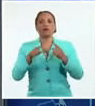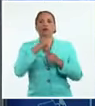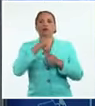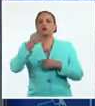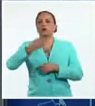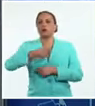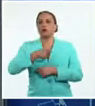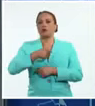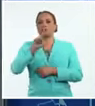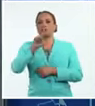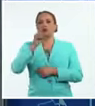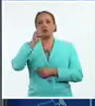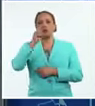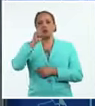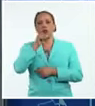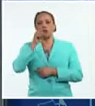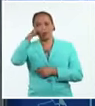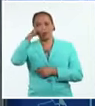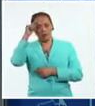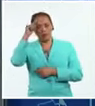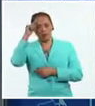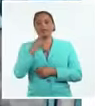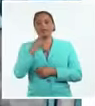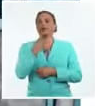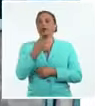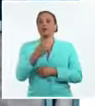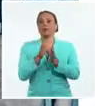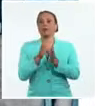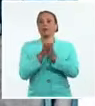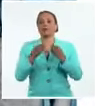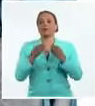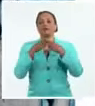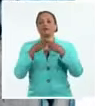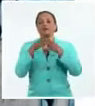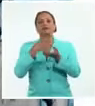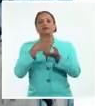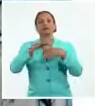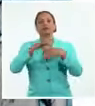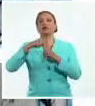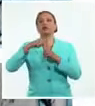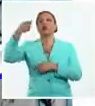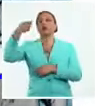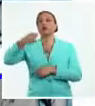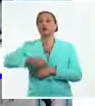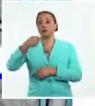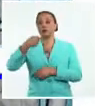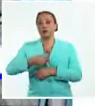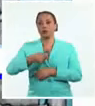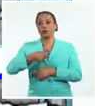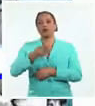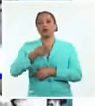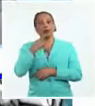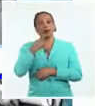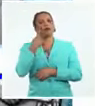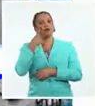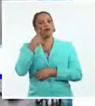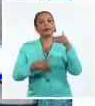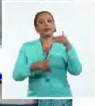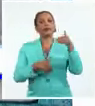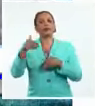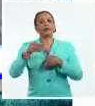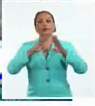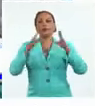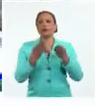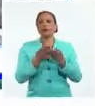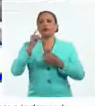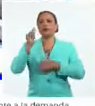Londres. En declaraciones al periódico Granma, el ministro de Justicia, Óscar Manuel Silvera Martínez, quien pudo presenciar las alegaciones